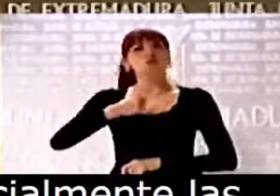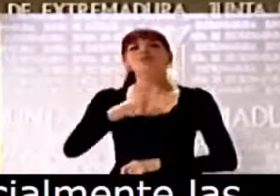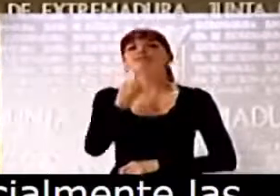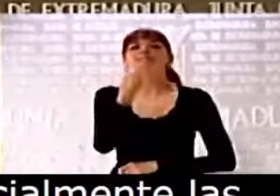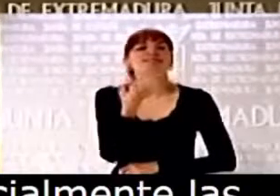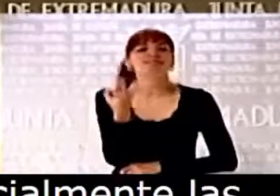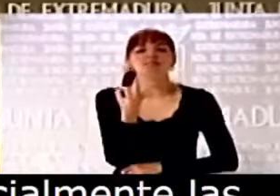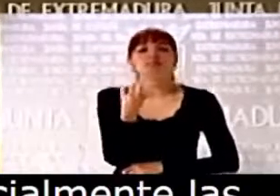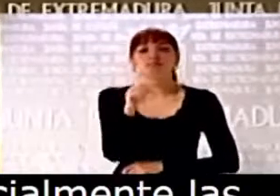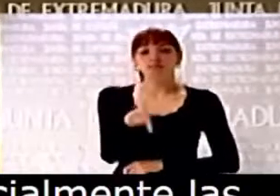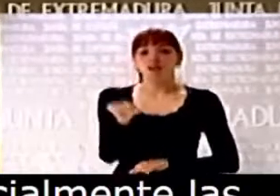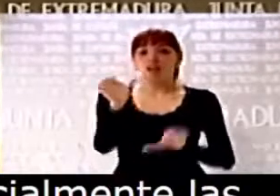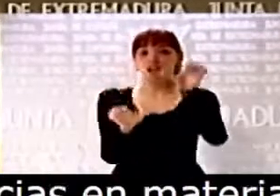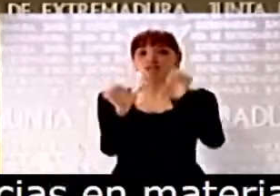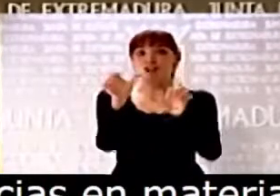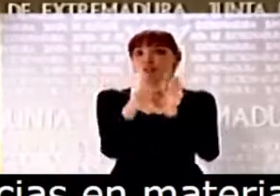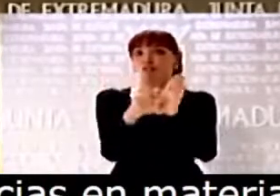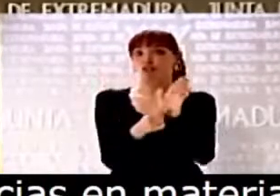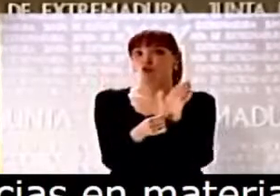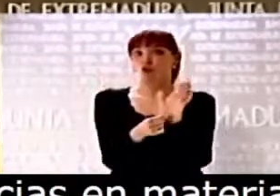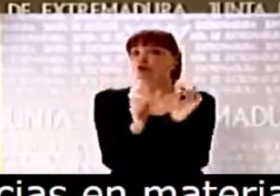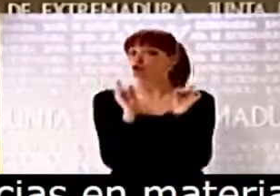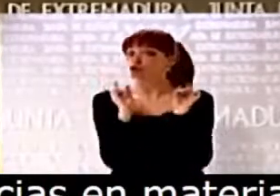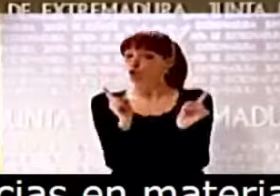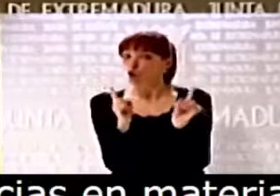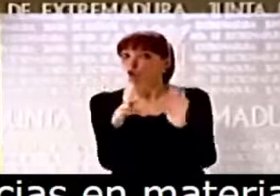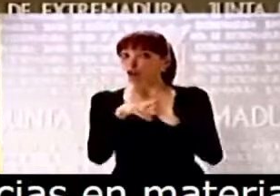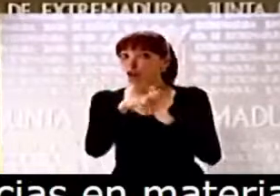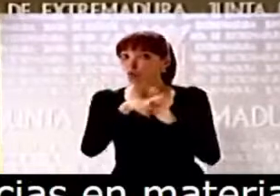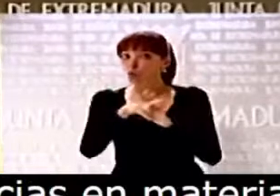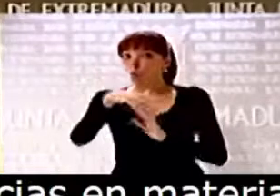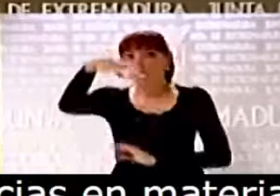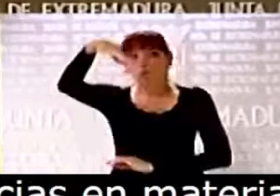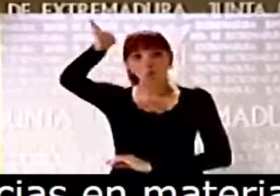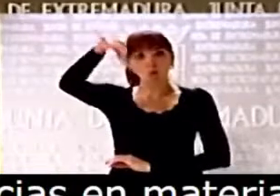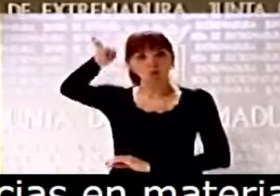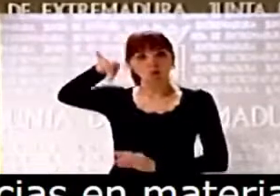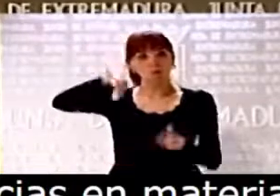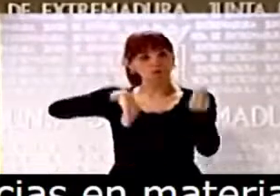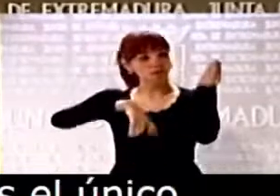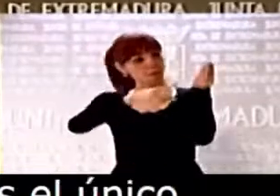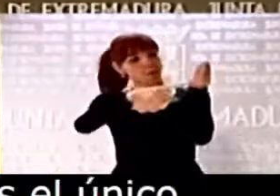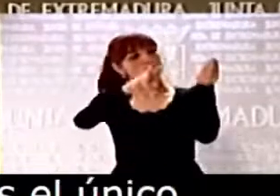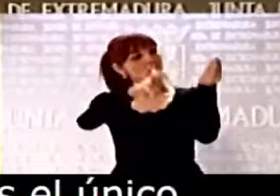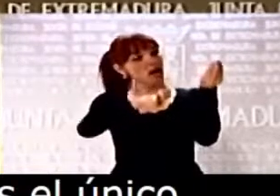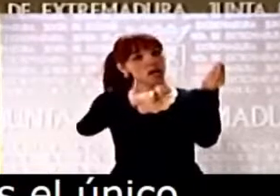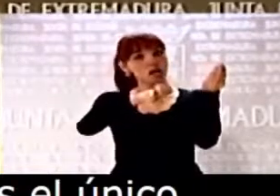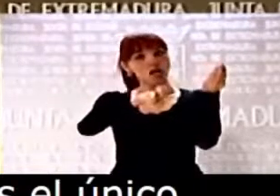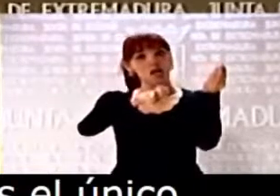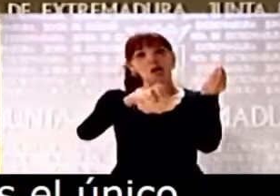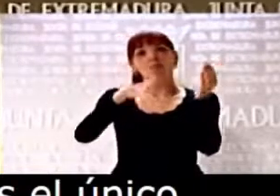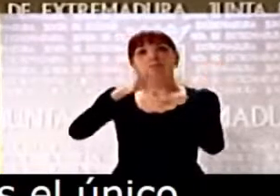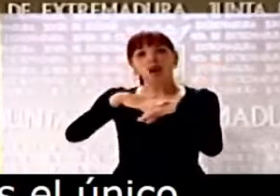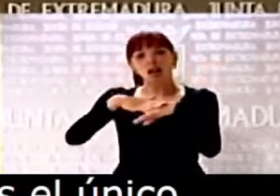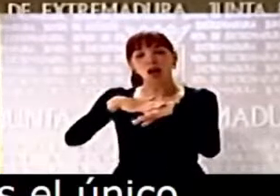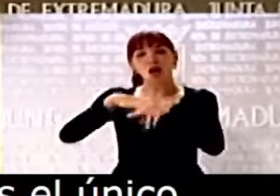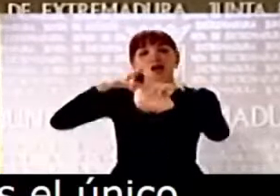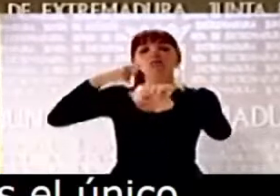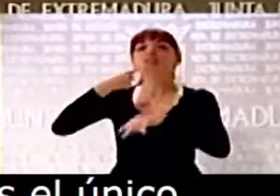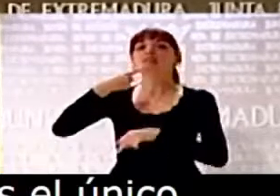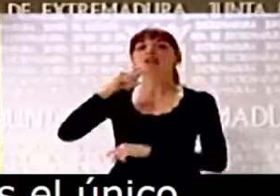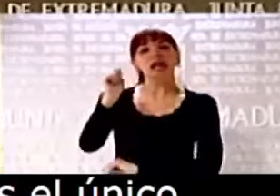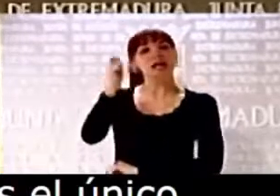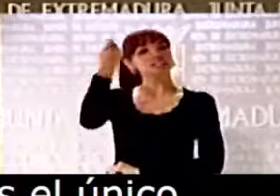la evaluación no es el único elemento que tiene en cuenta o que tiene que ver con el éxito del sistema educativo. Al